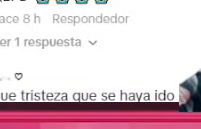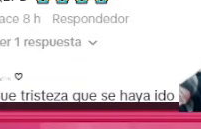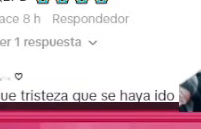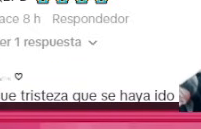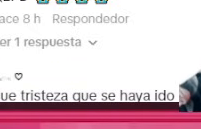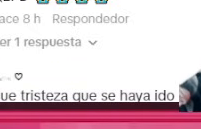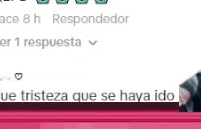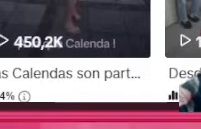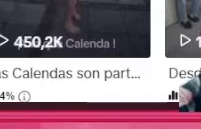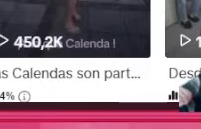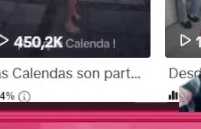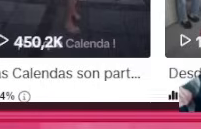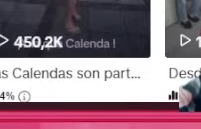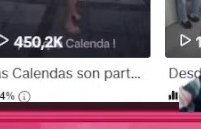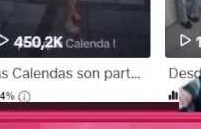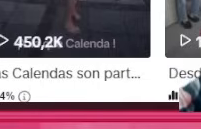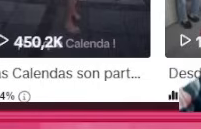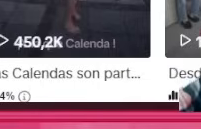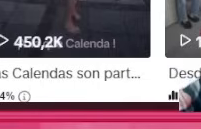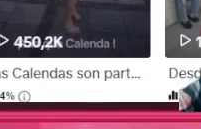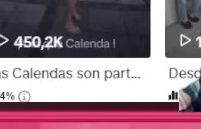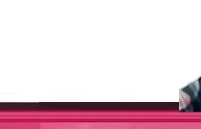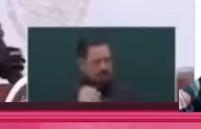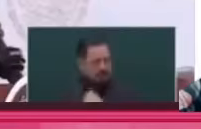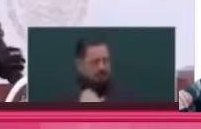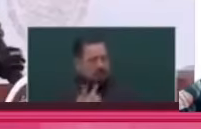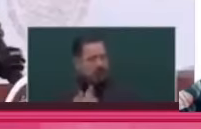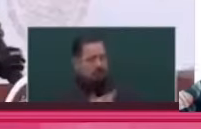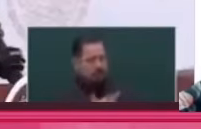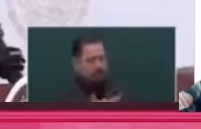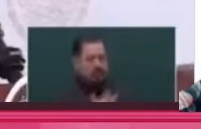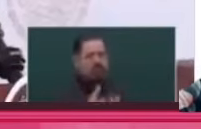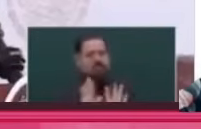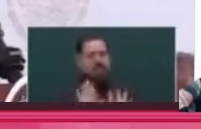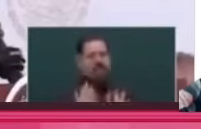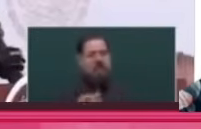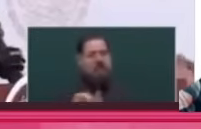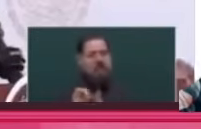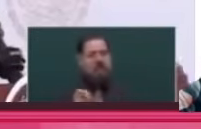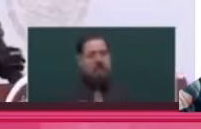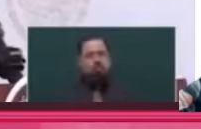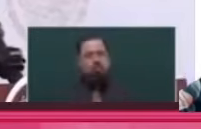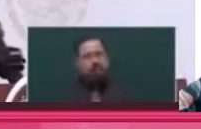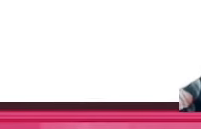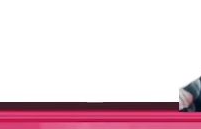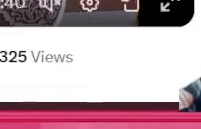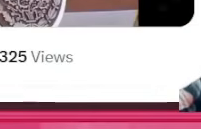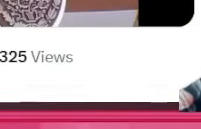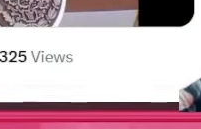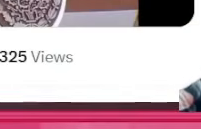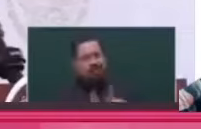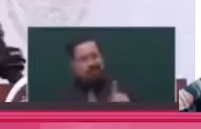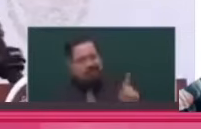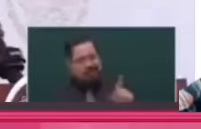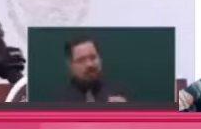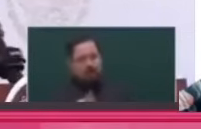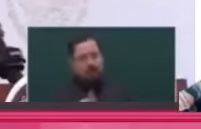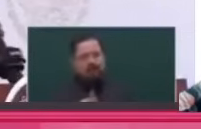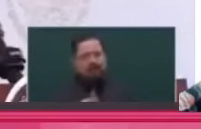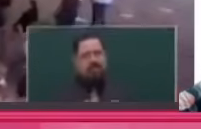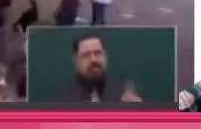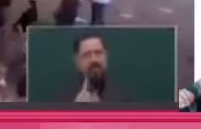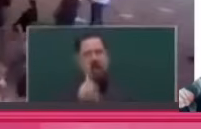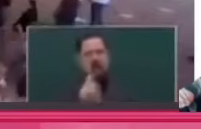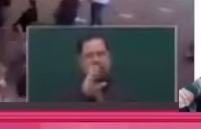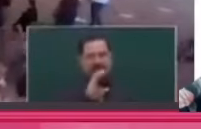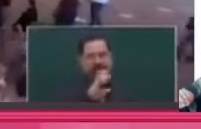Así se hizo él muy viral en TikTok. Y bueno, pues hoy lamentamos su fallecimiento y bueno, pues